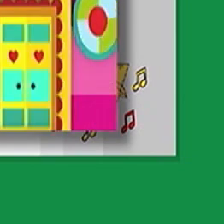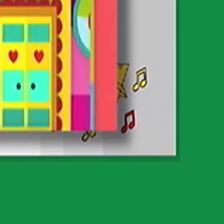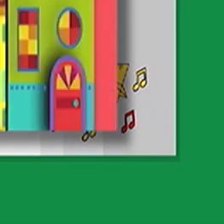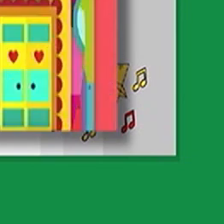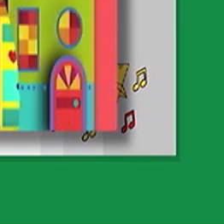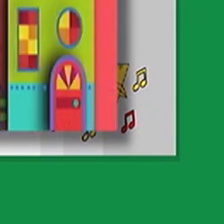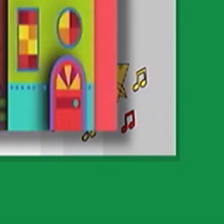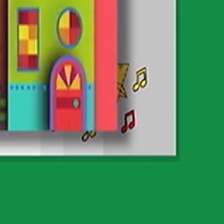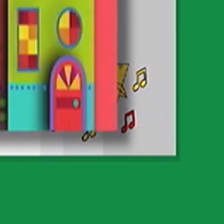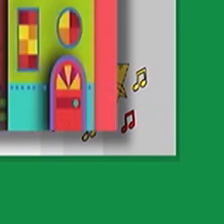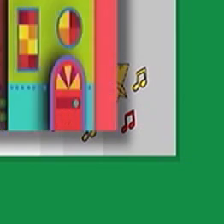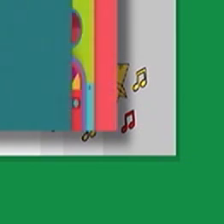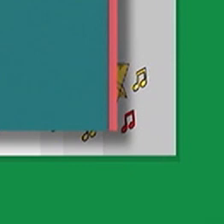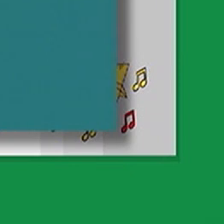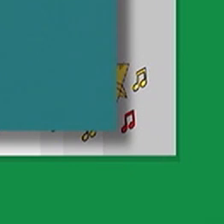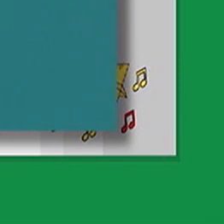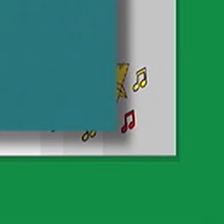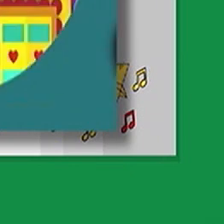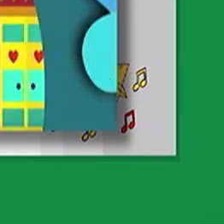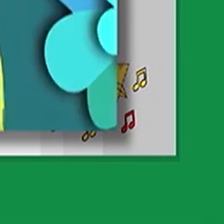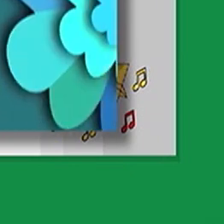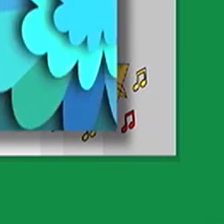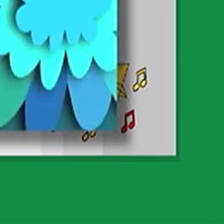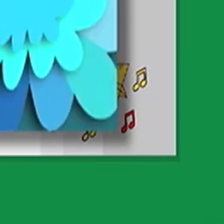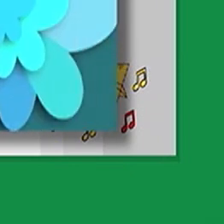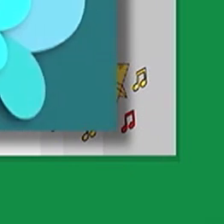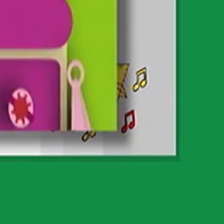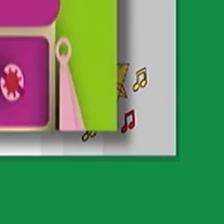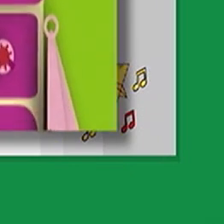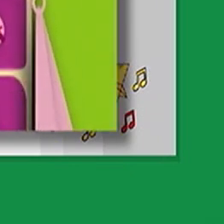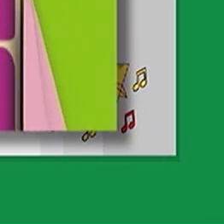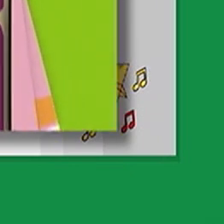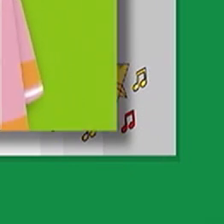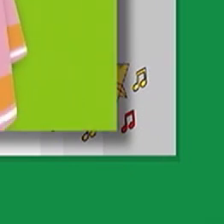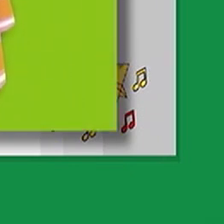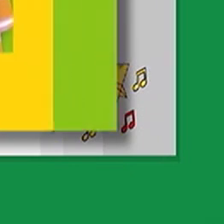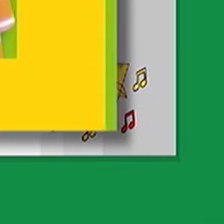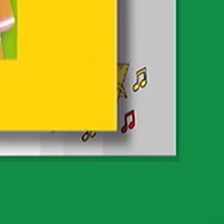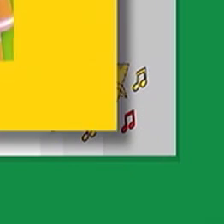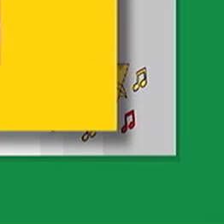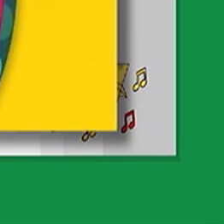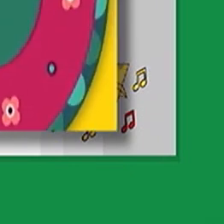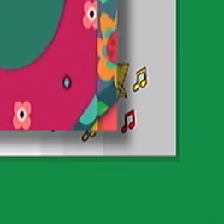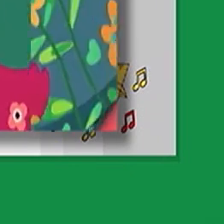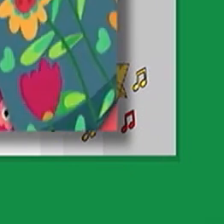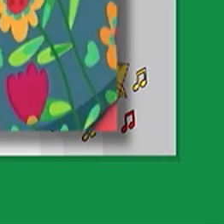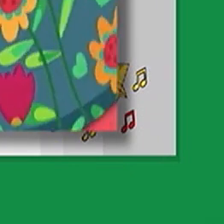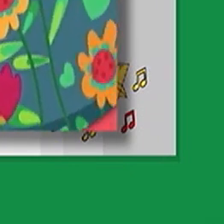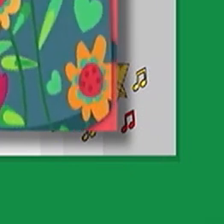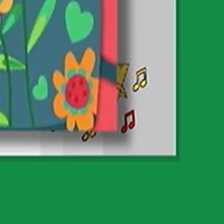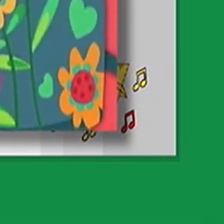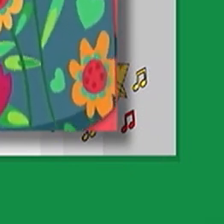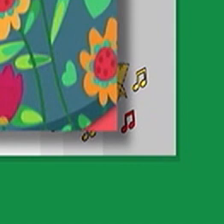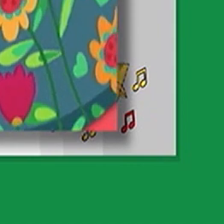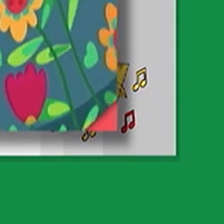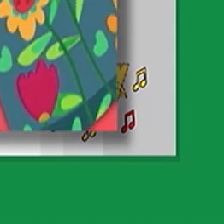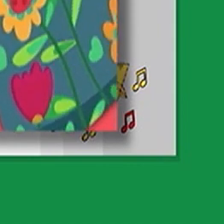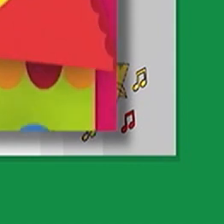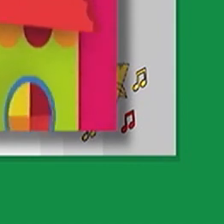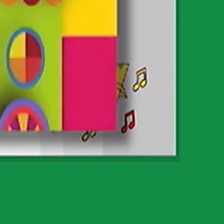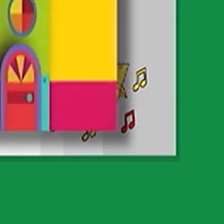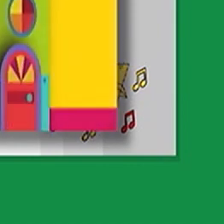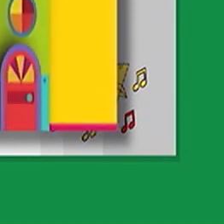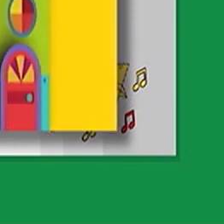Yo tenía una casita así, así, de la cocinita, el humo salía así,